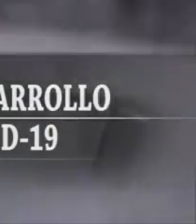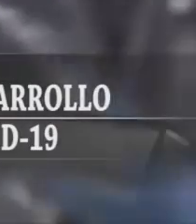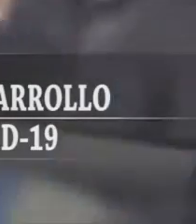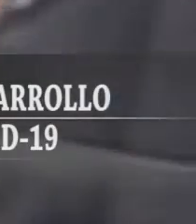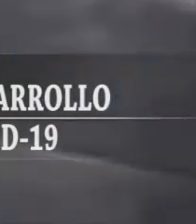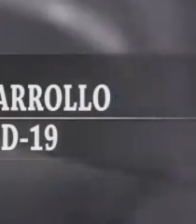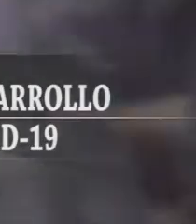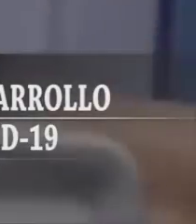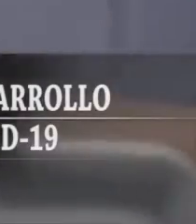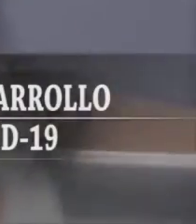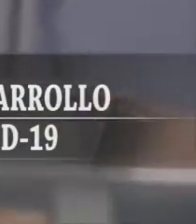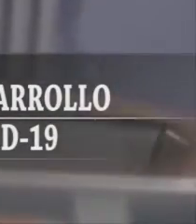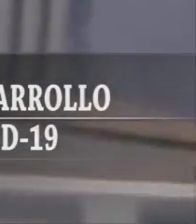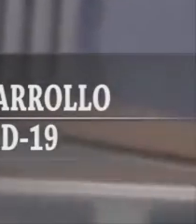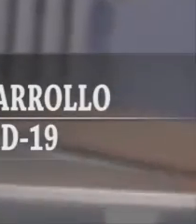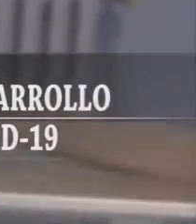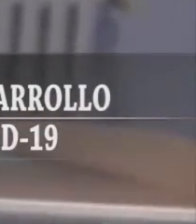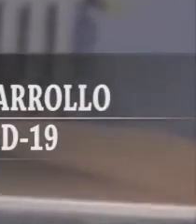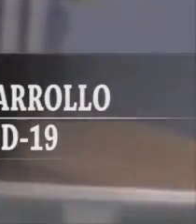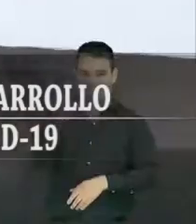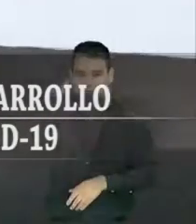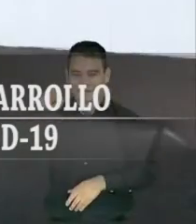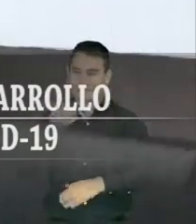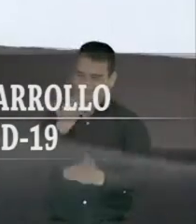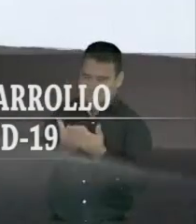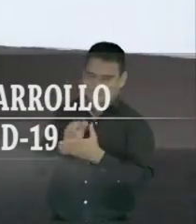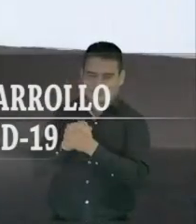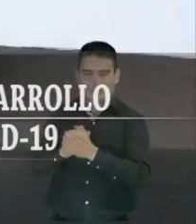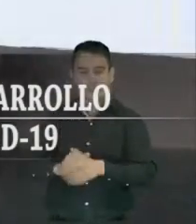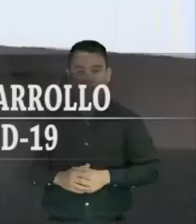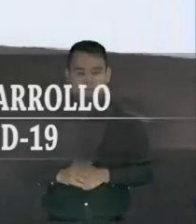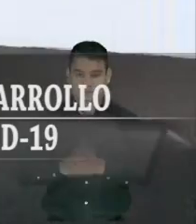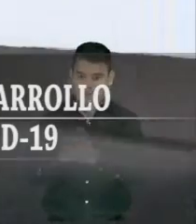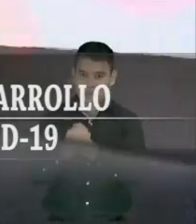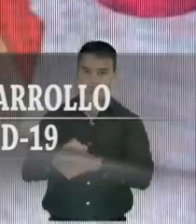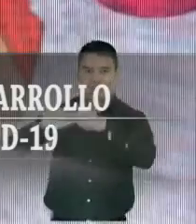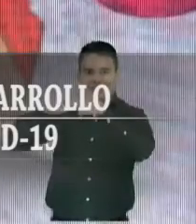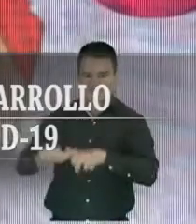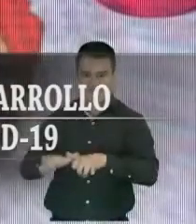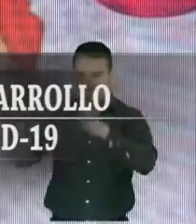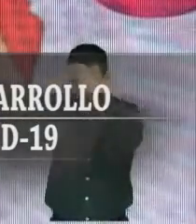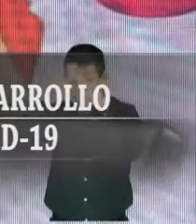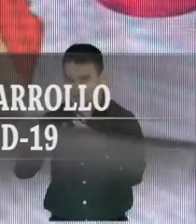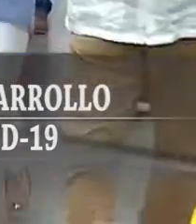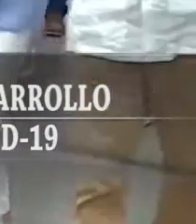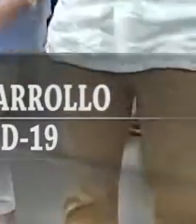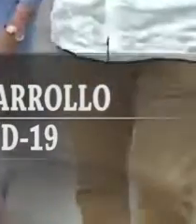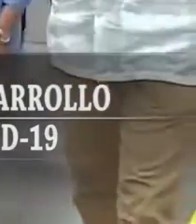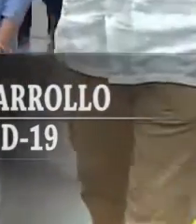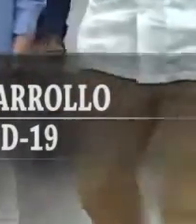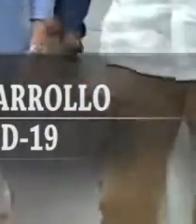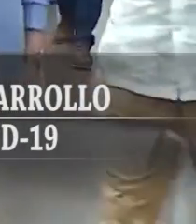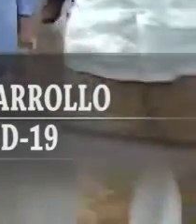Pandemia que ha dejado estragos inigualables en América Latina. Por esto, el presidente Iván Duque resaltó el espaldarazo de la Asamblea del BID